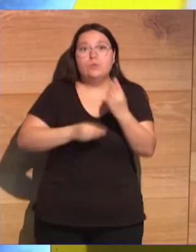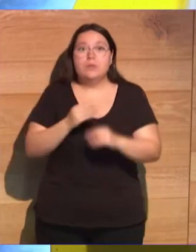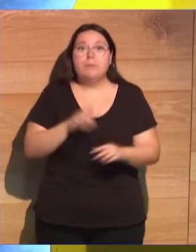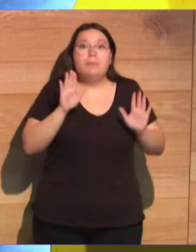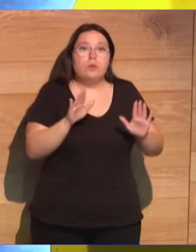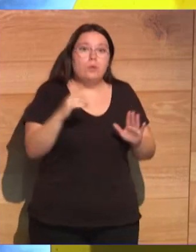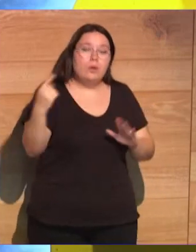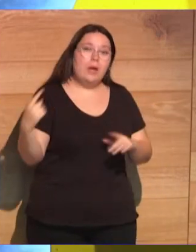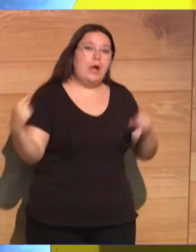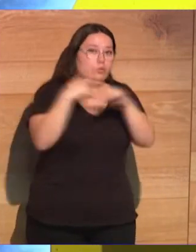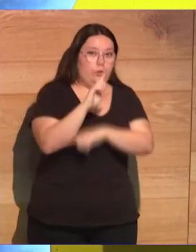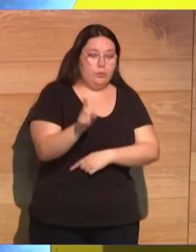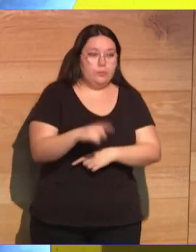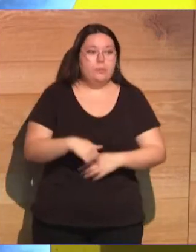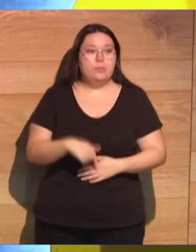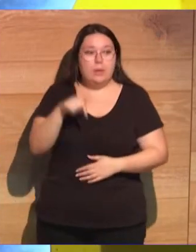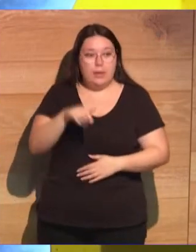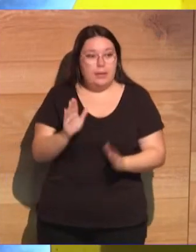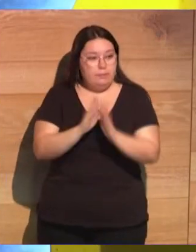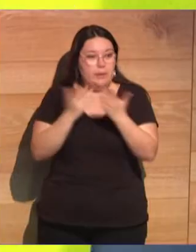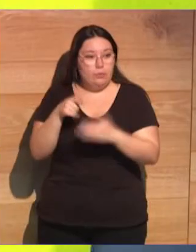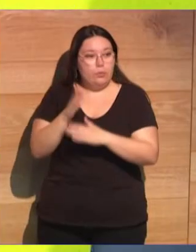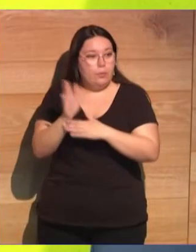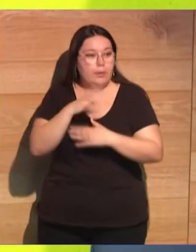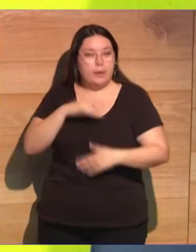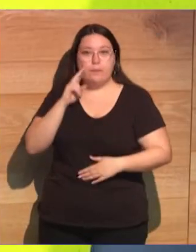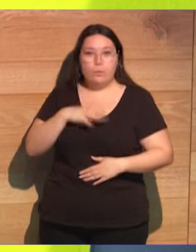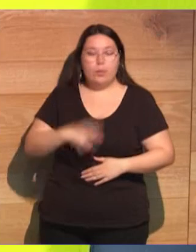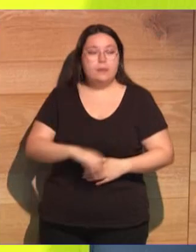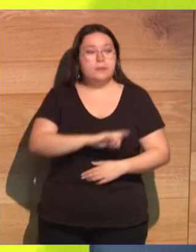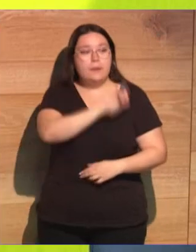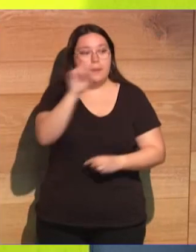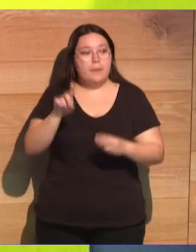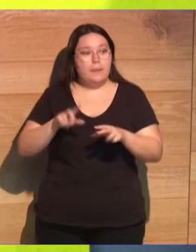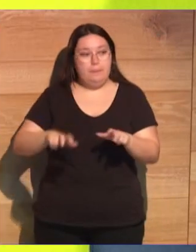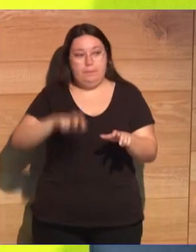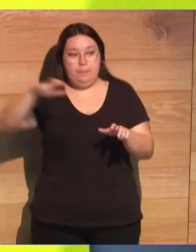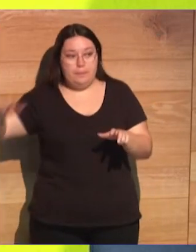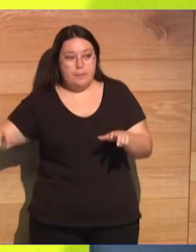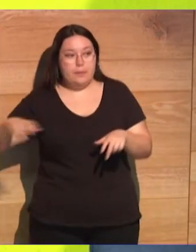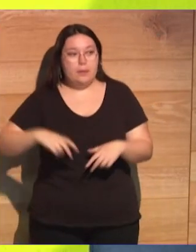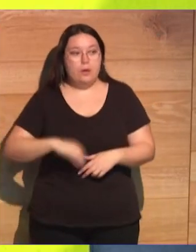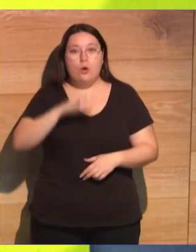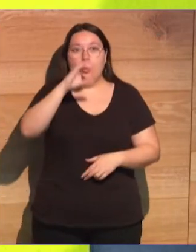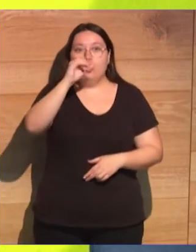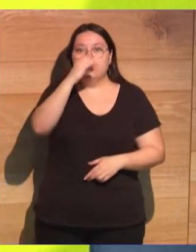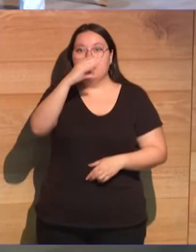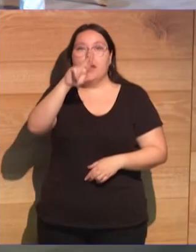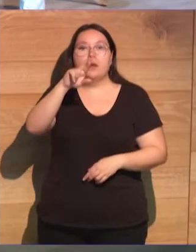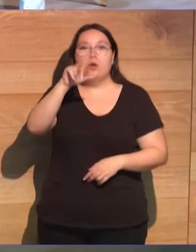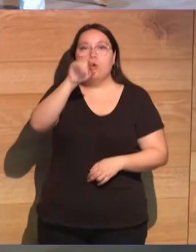que además lo tenemos aquí en la mesa para que lo podáis ver. Después, a su lado tenemos a Óscar